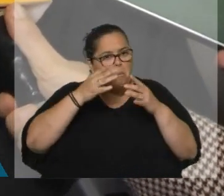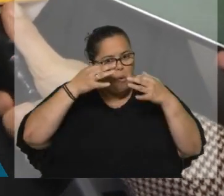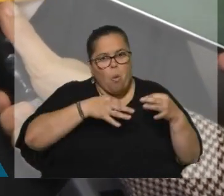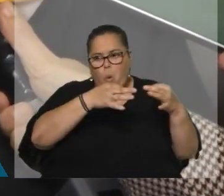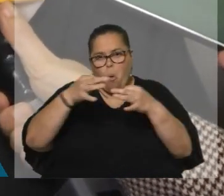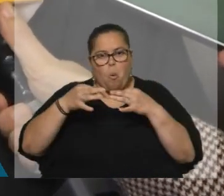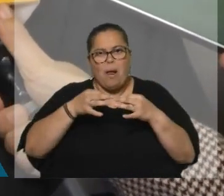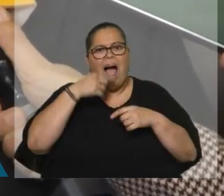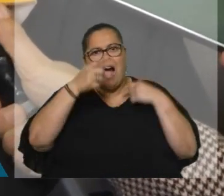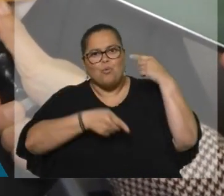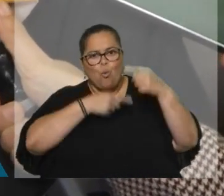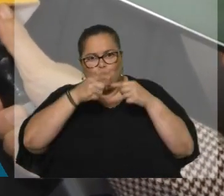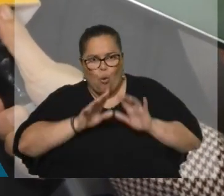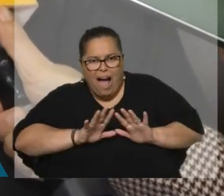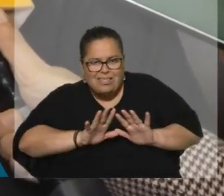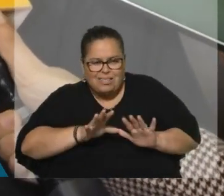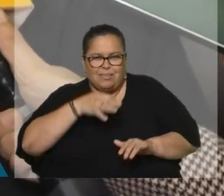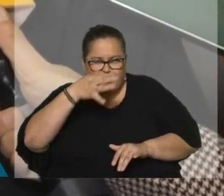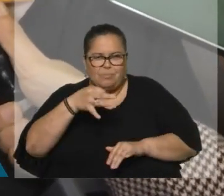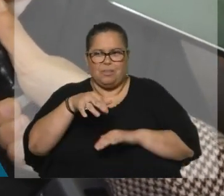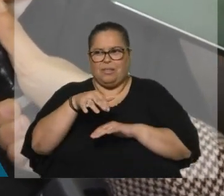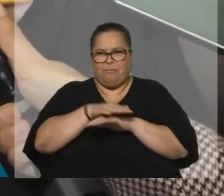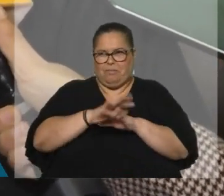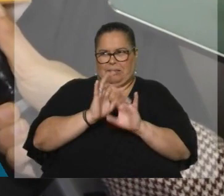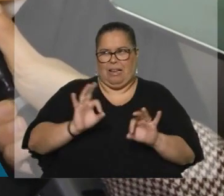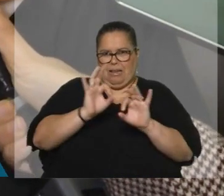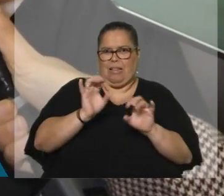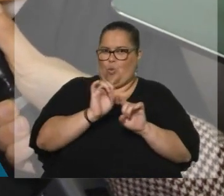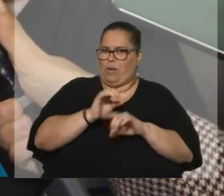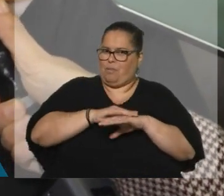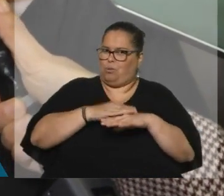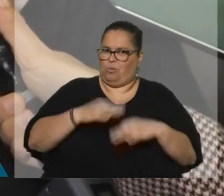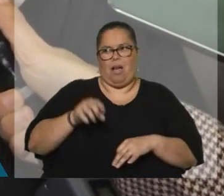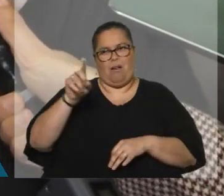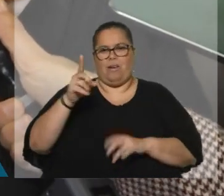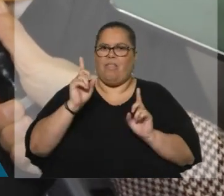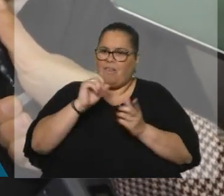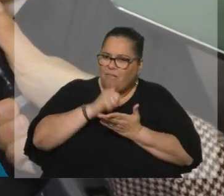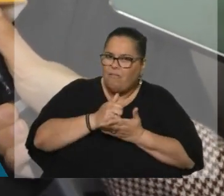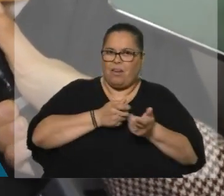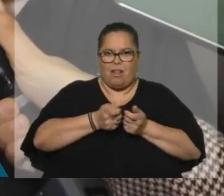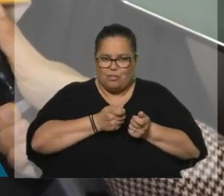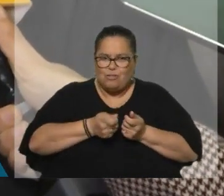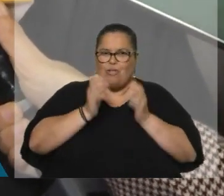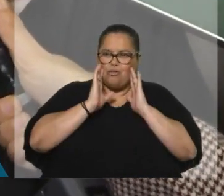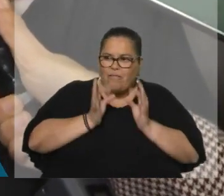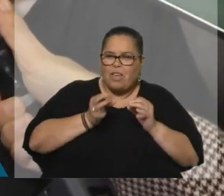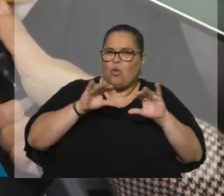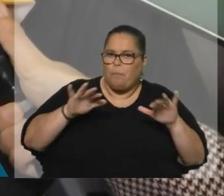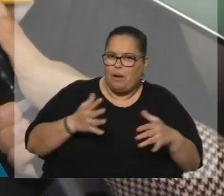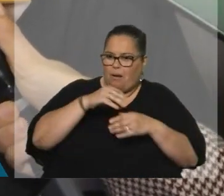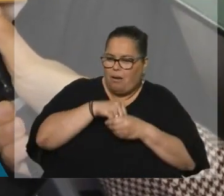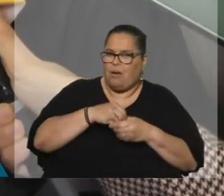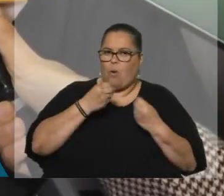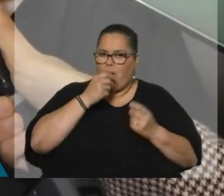decir acusaciones así sin base es bastante irresponsable porque hay que estar ahí en las negociaciones y en el centro Sabiendo qué